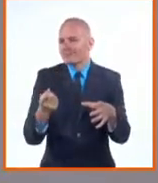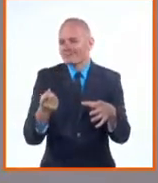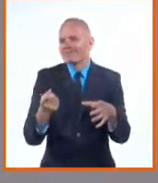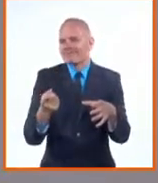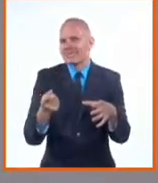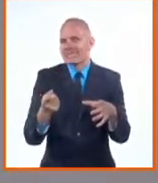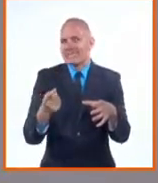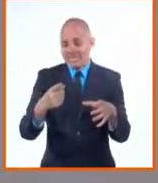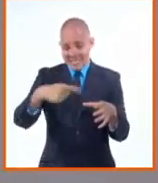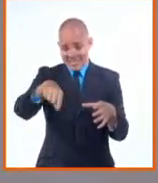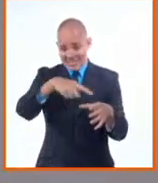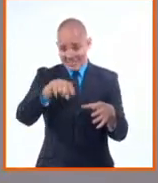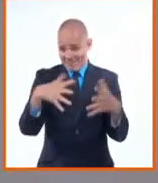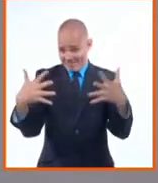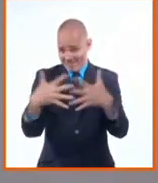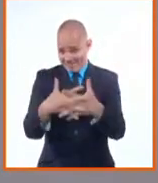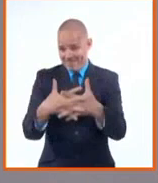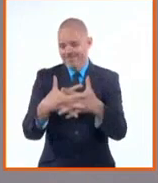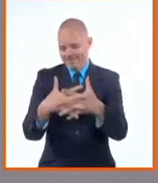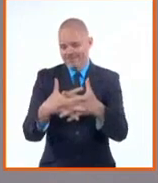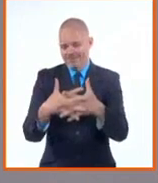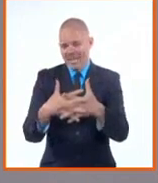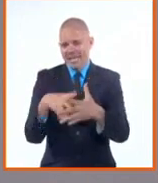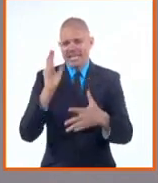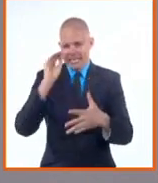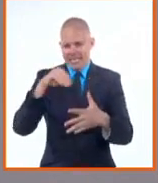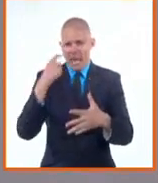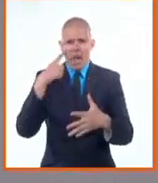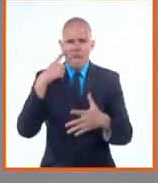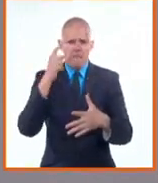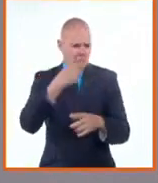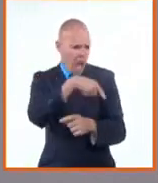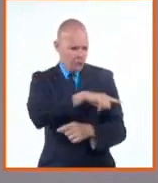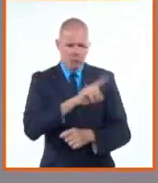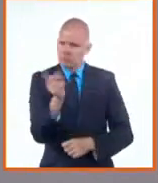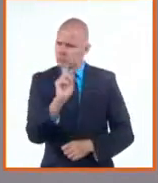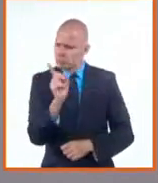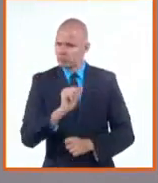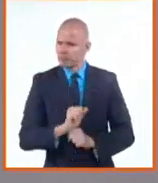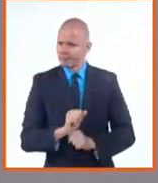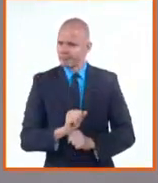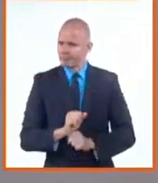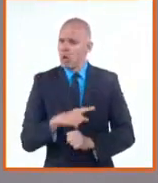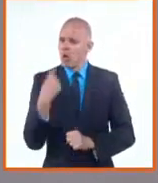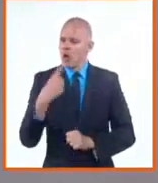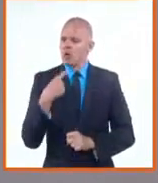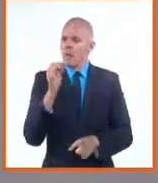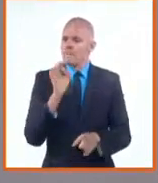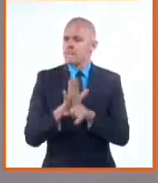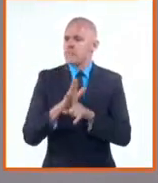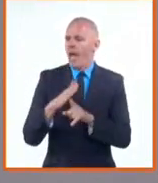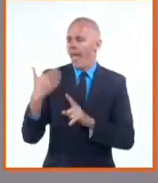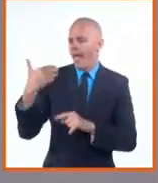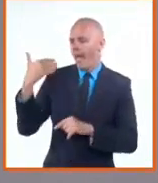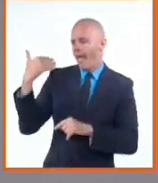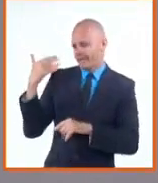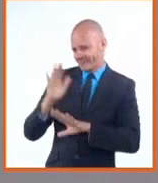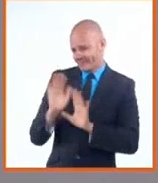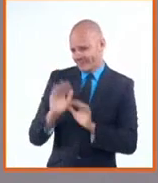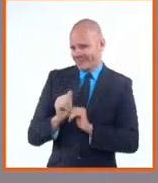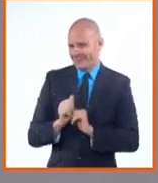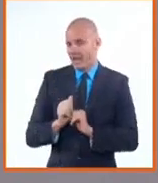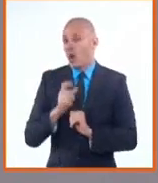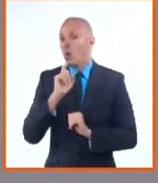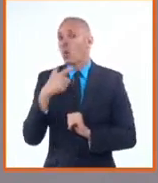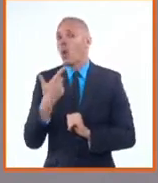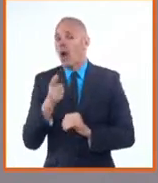el avance a semifinales de este de este equipo por la gestación misma de la selección